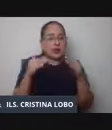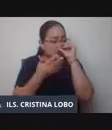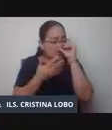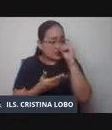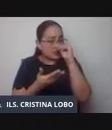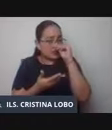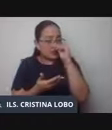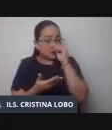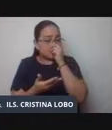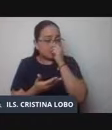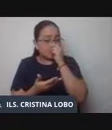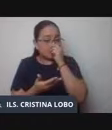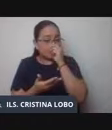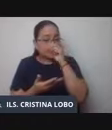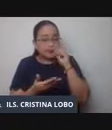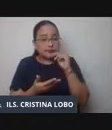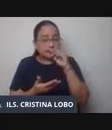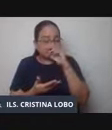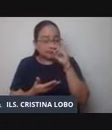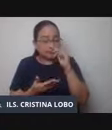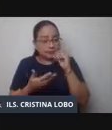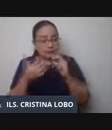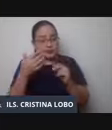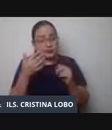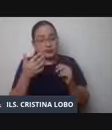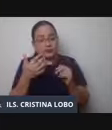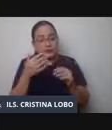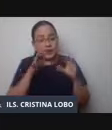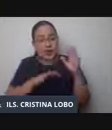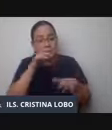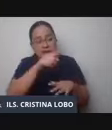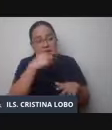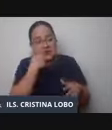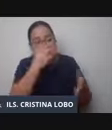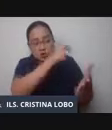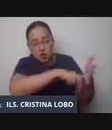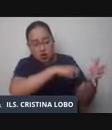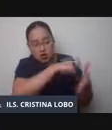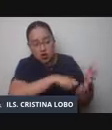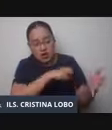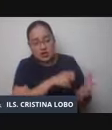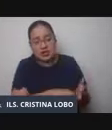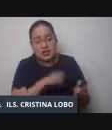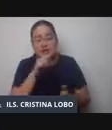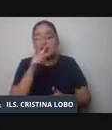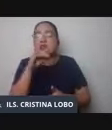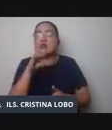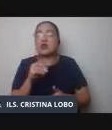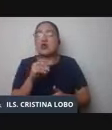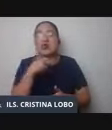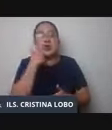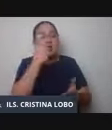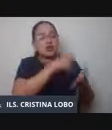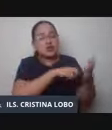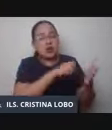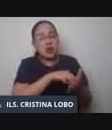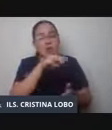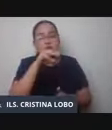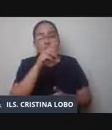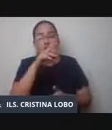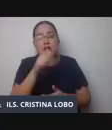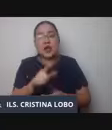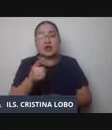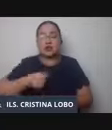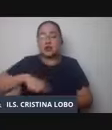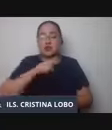entonces, por un afán de corregir en lo ético y en lo moral, ¿verdad? Pues los papás a veces armamos una